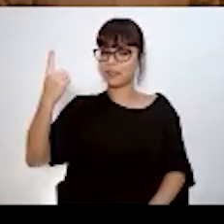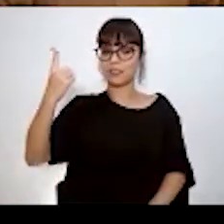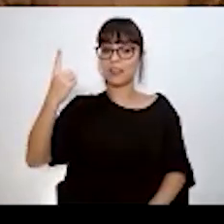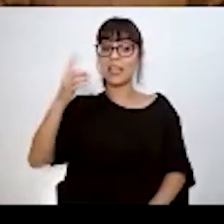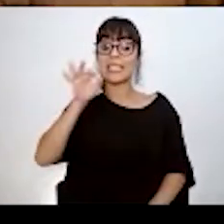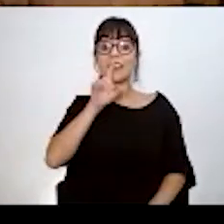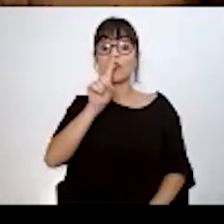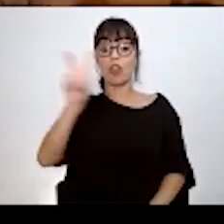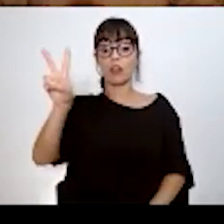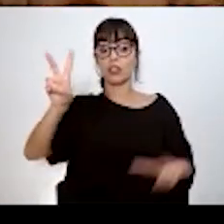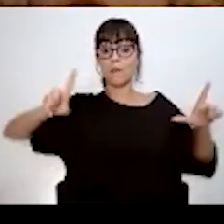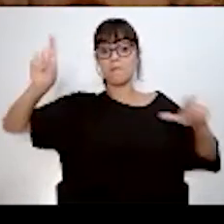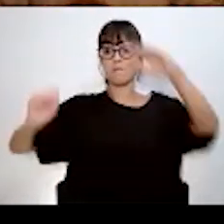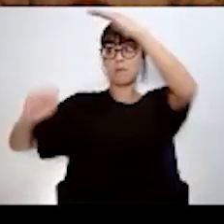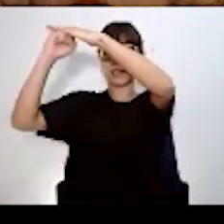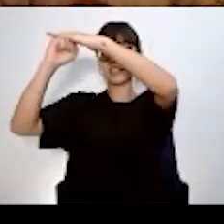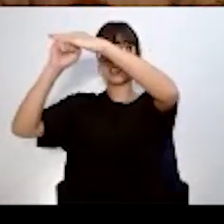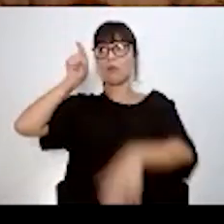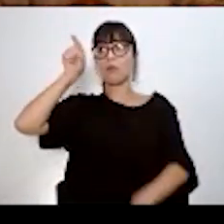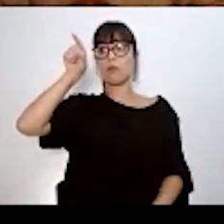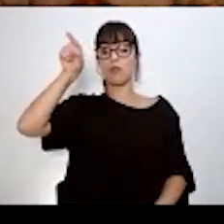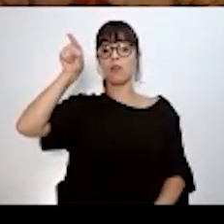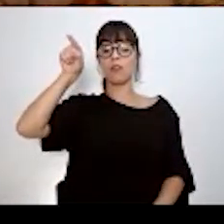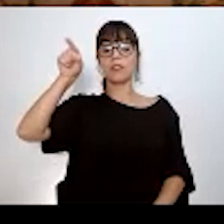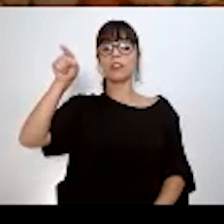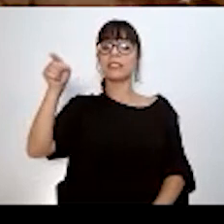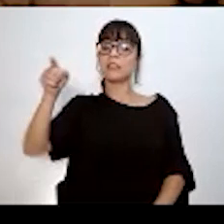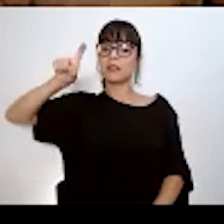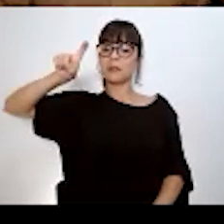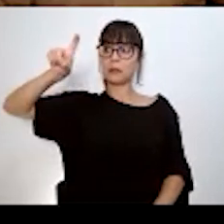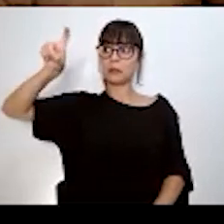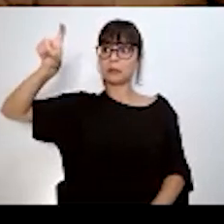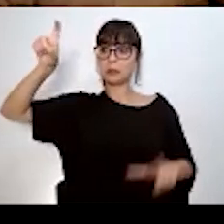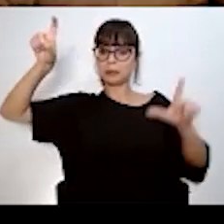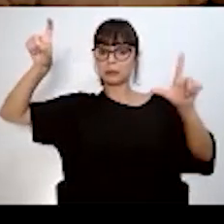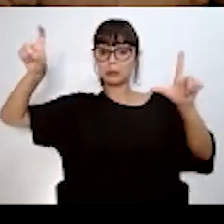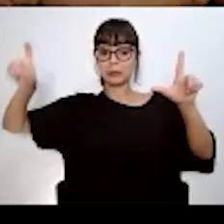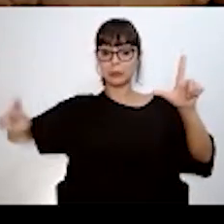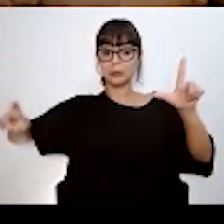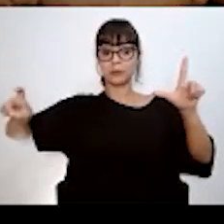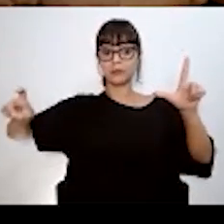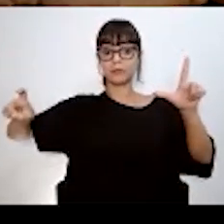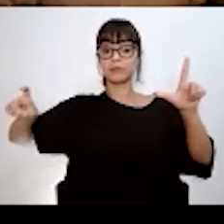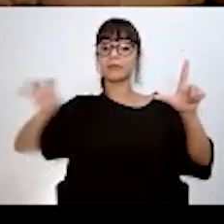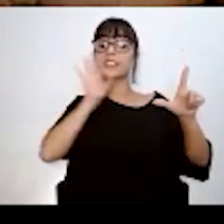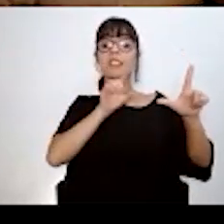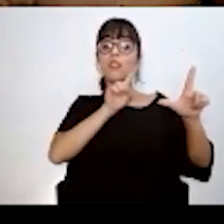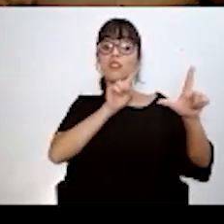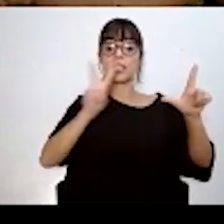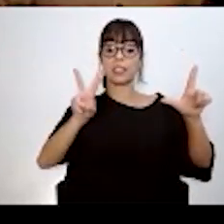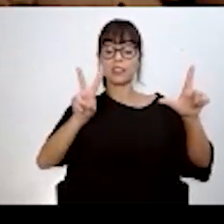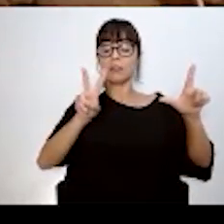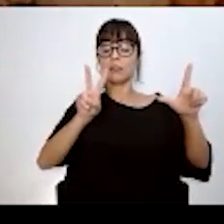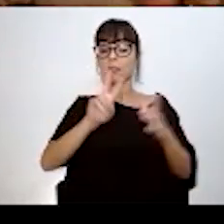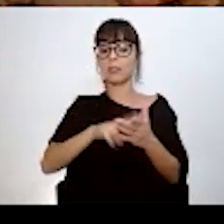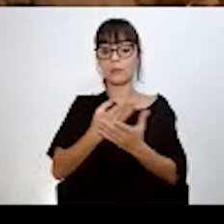XII, para luego caer de forma muy significativa a partir de la segunda mitad del siglo XV.